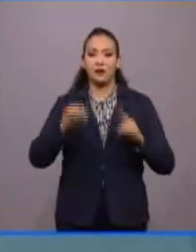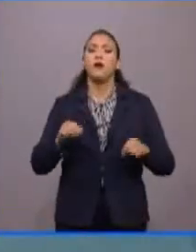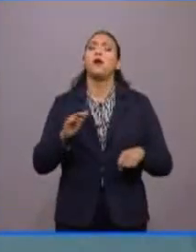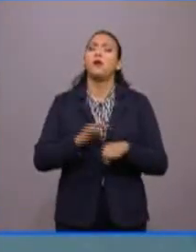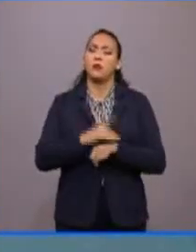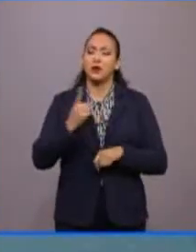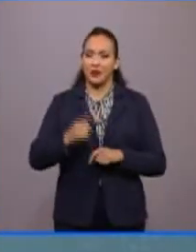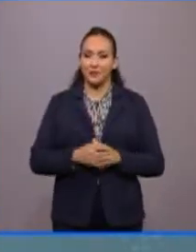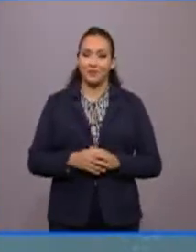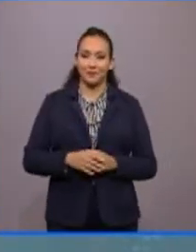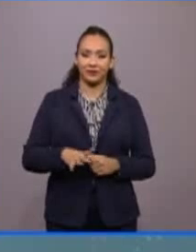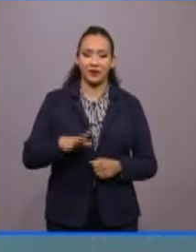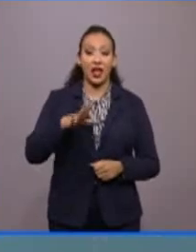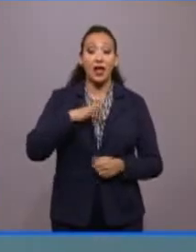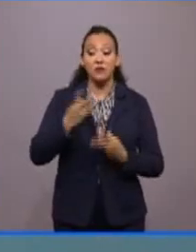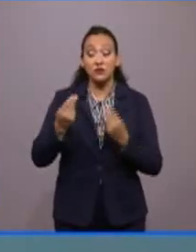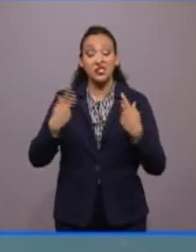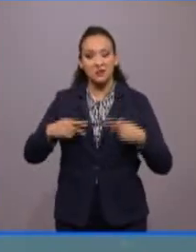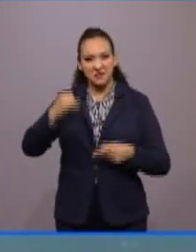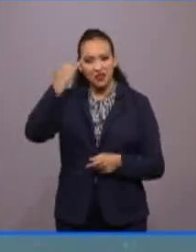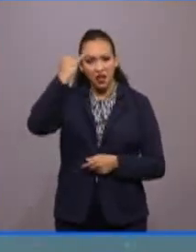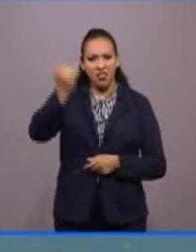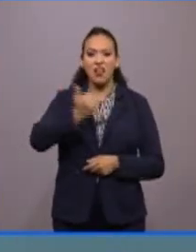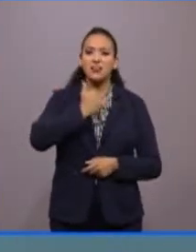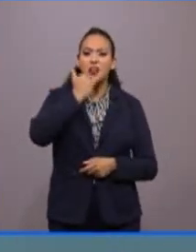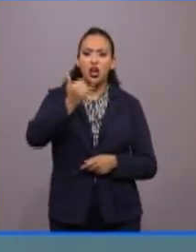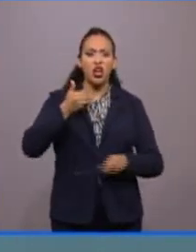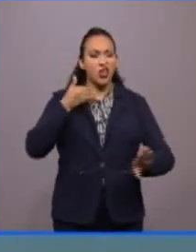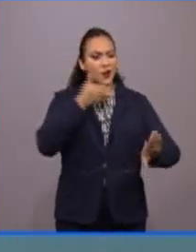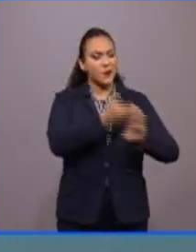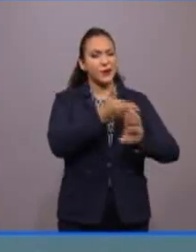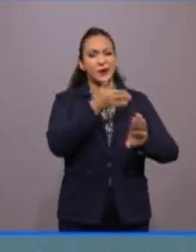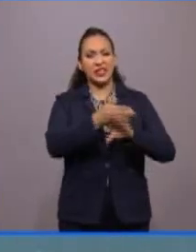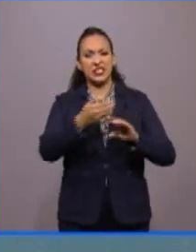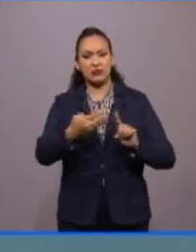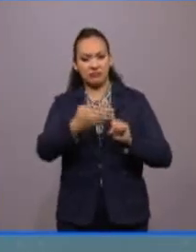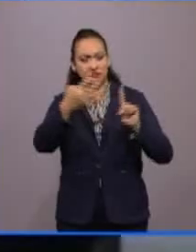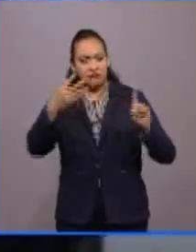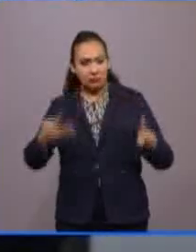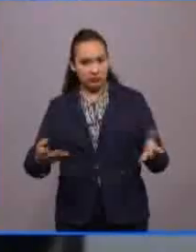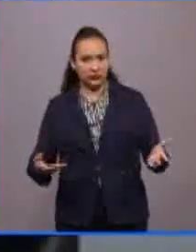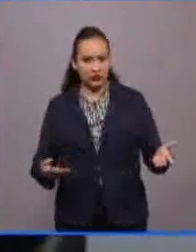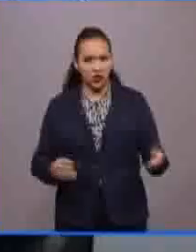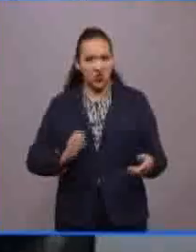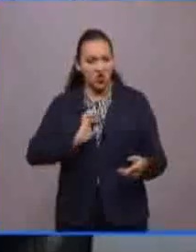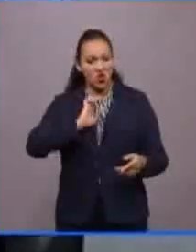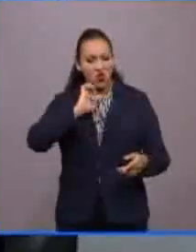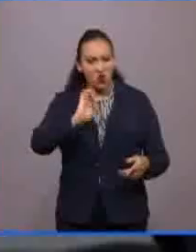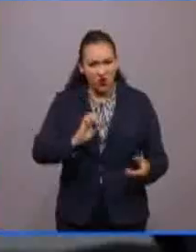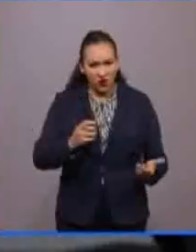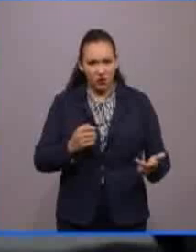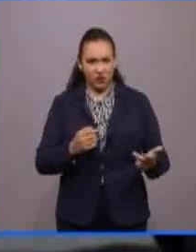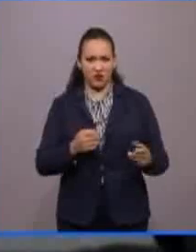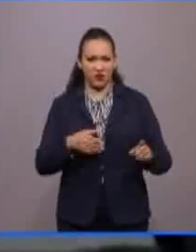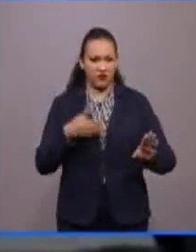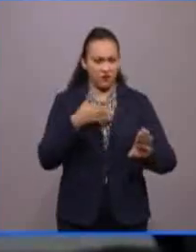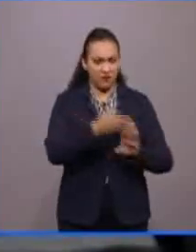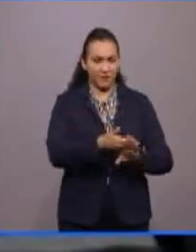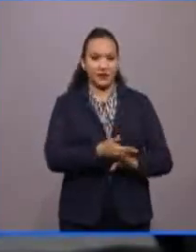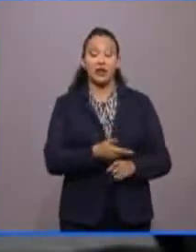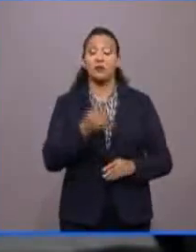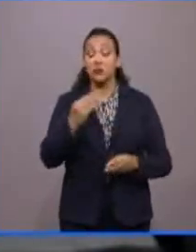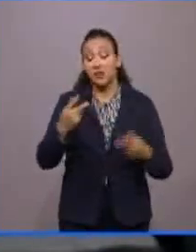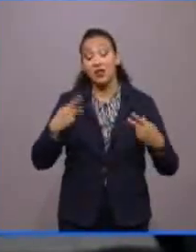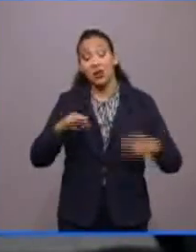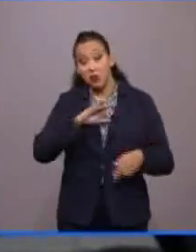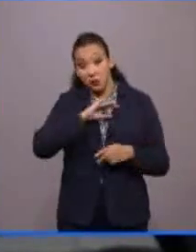los altos niveles de estigmatización social y violencia estructural que padecen, indicó, se encuentran en mayor riesgo de desaparición